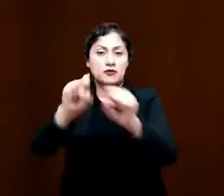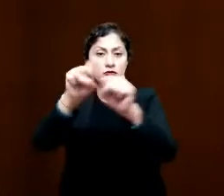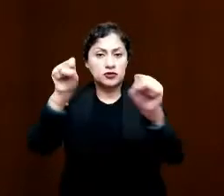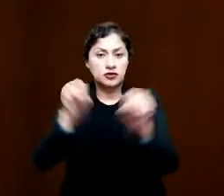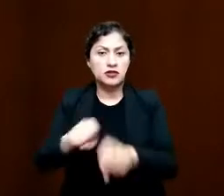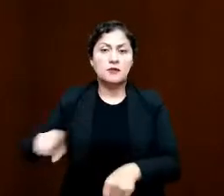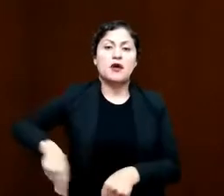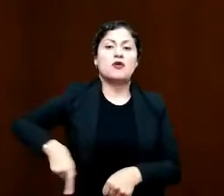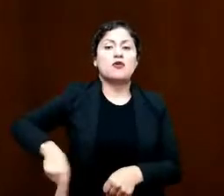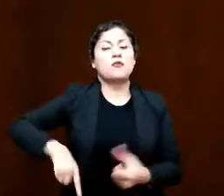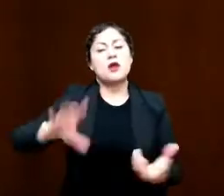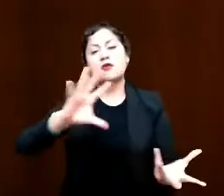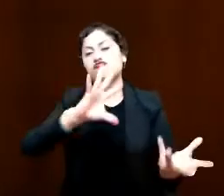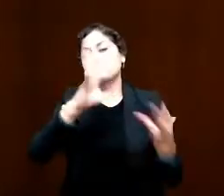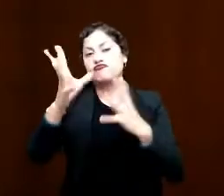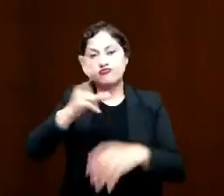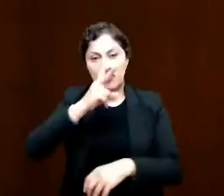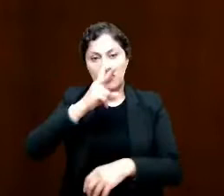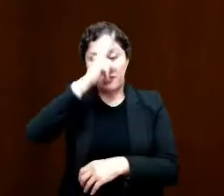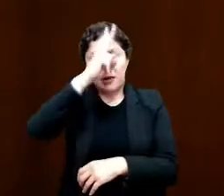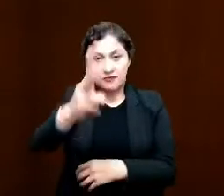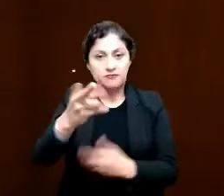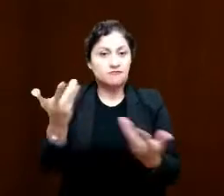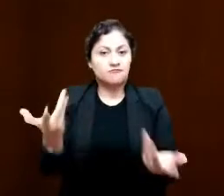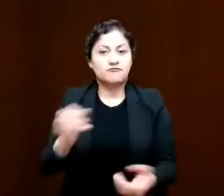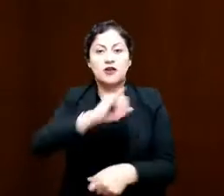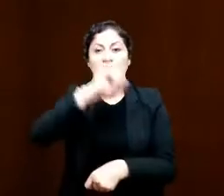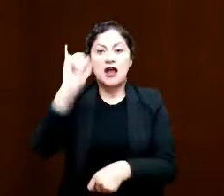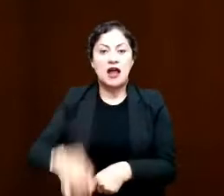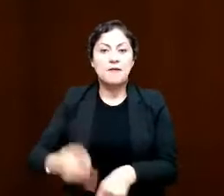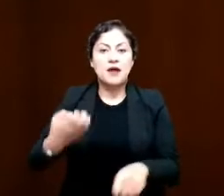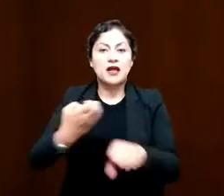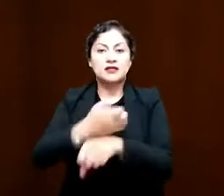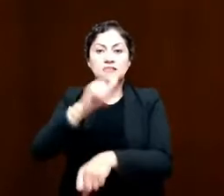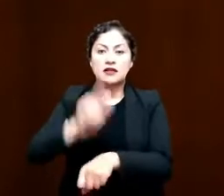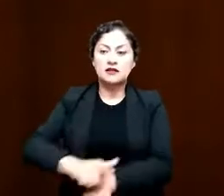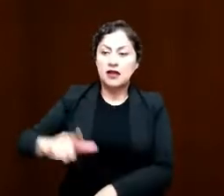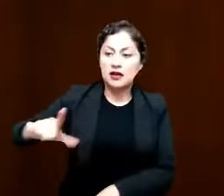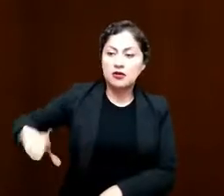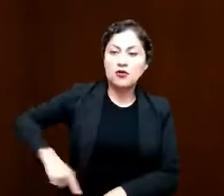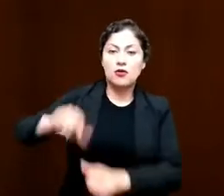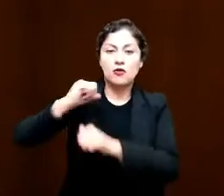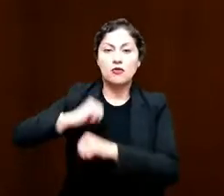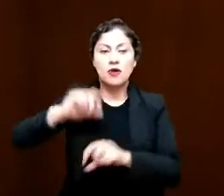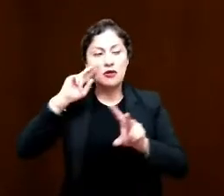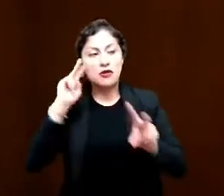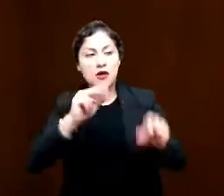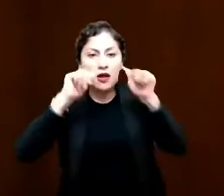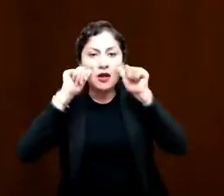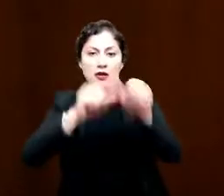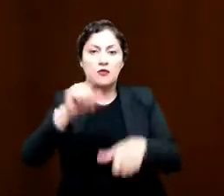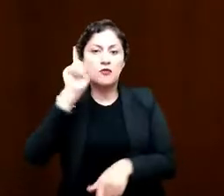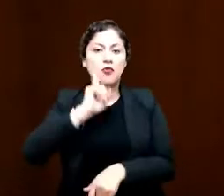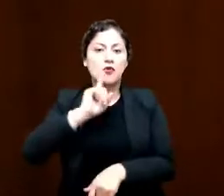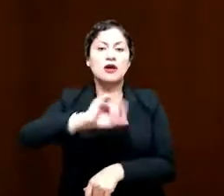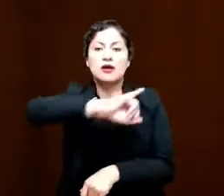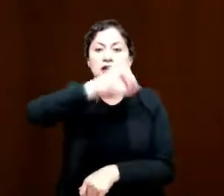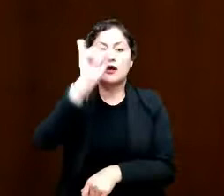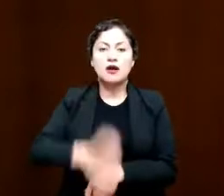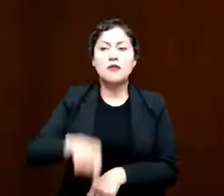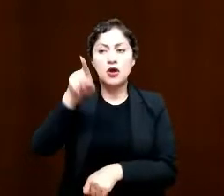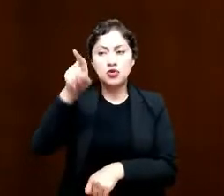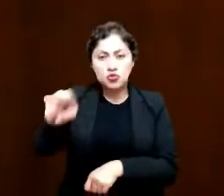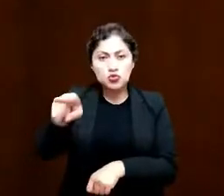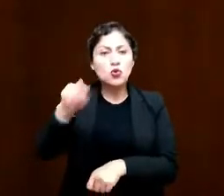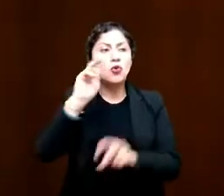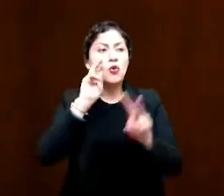gobierno Estatal ha podido siquiera voltear a ver a las mujeres ustedes lucran con la necesidad sean honestos